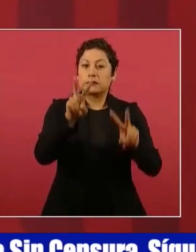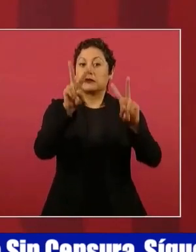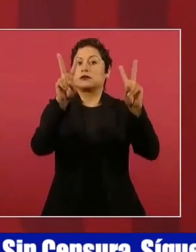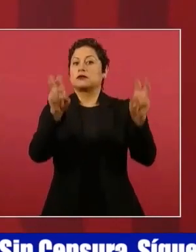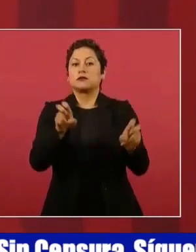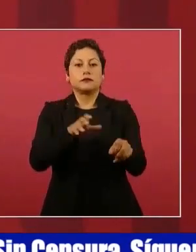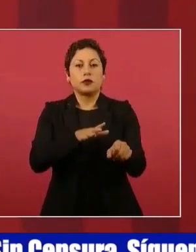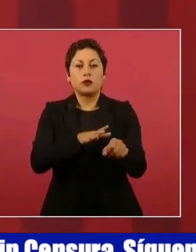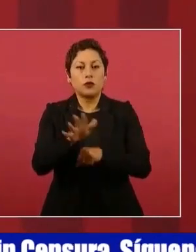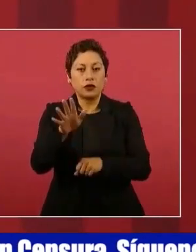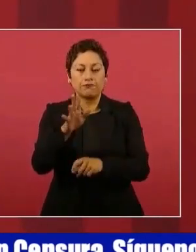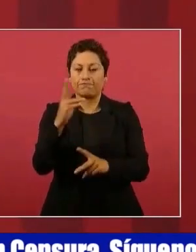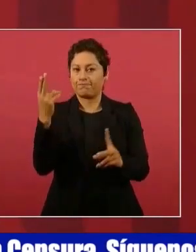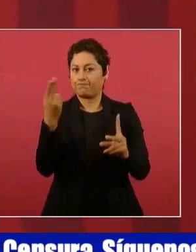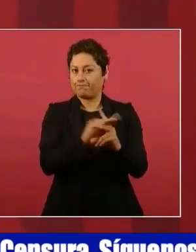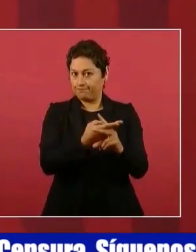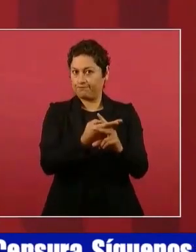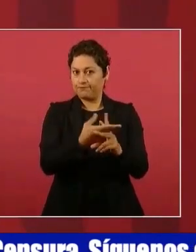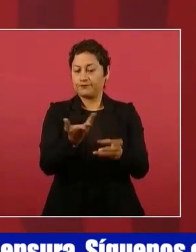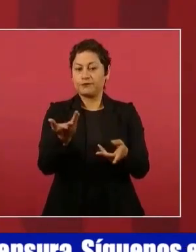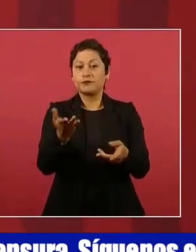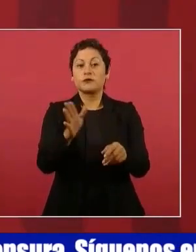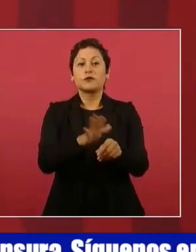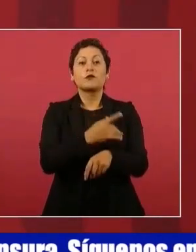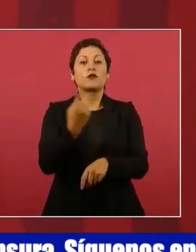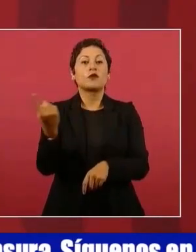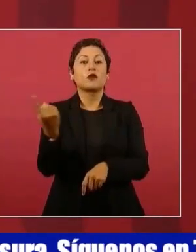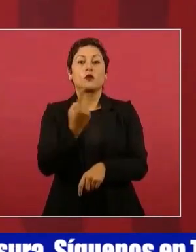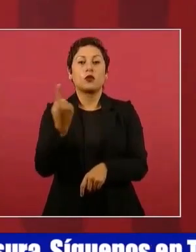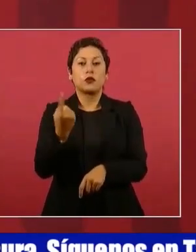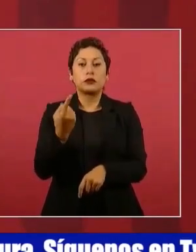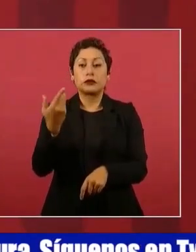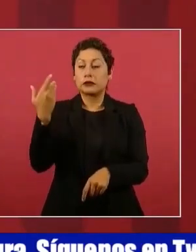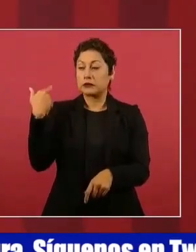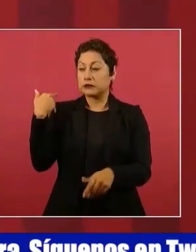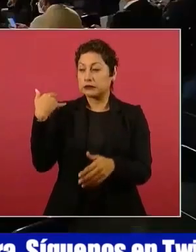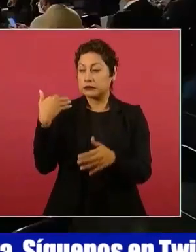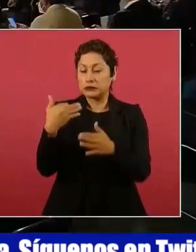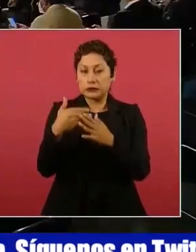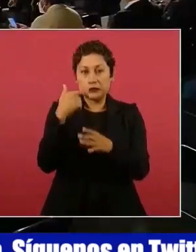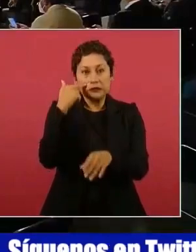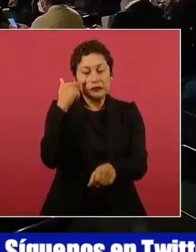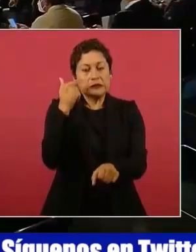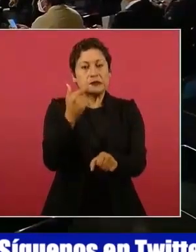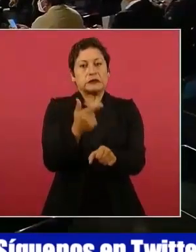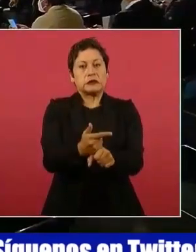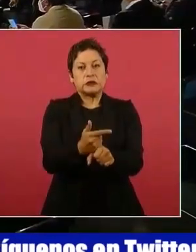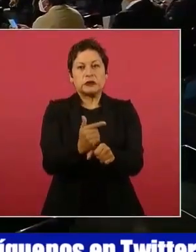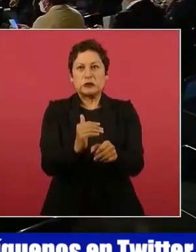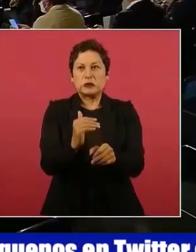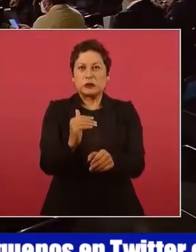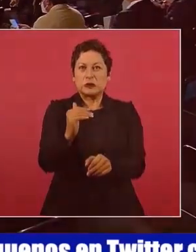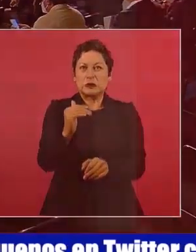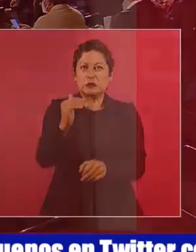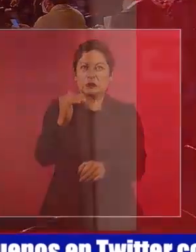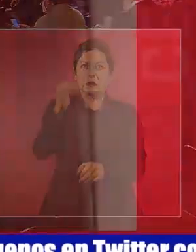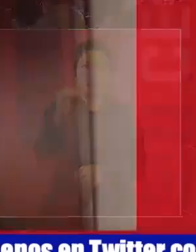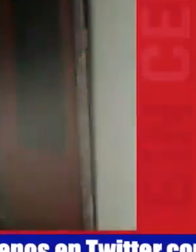que presume ser, lejos de reconocer el tesón del presidente y de reconocer que ese tabasqueño al